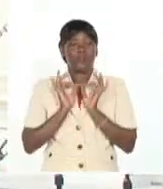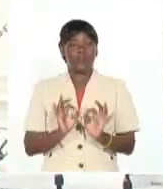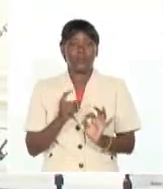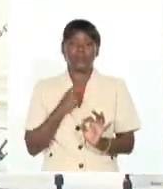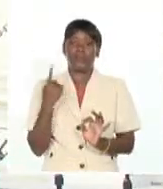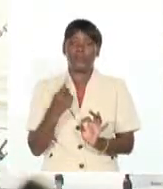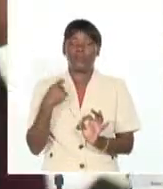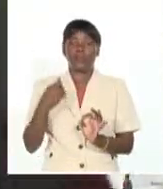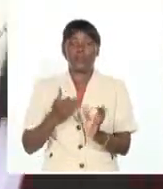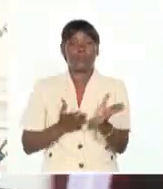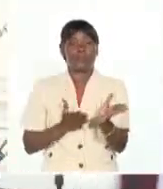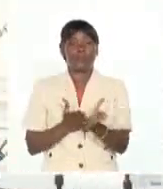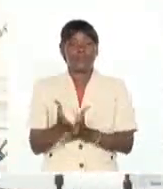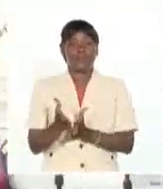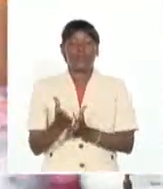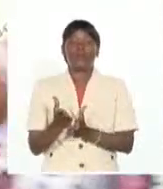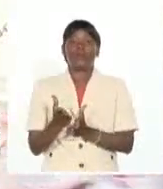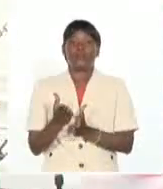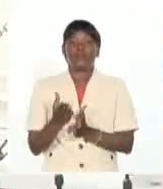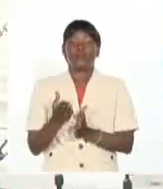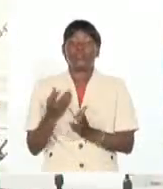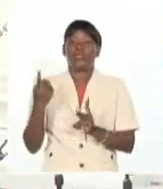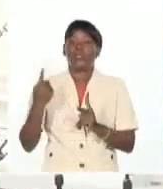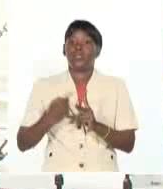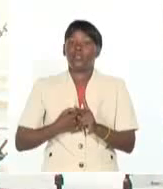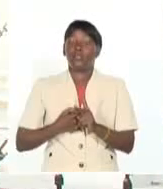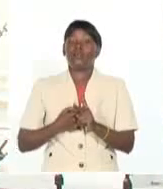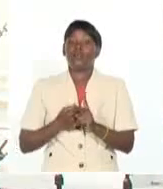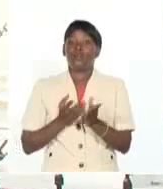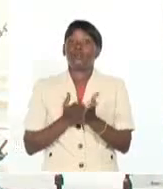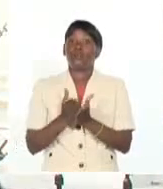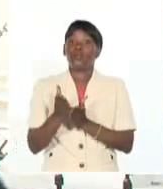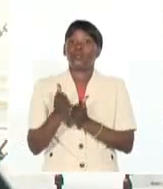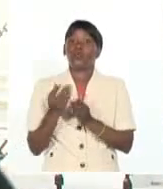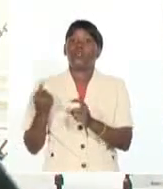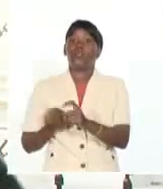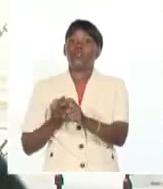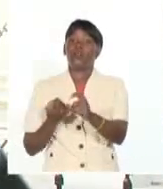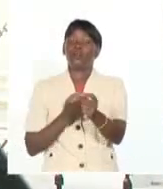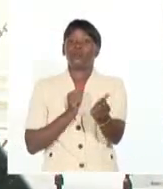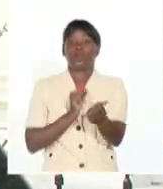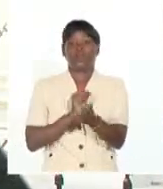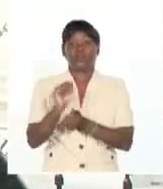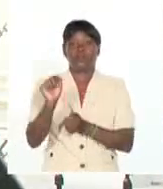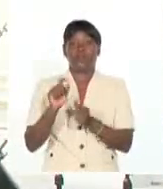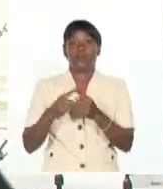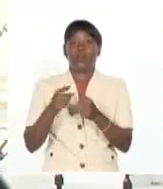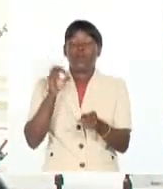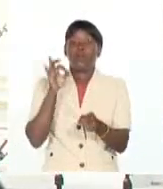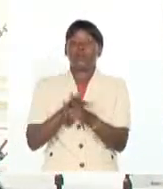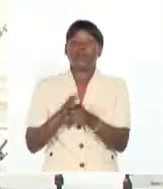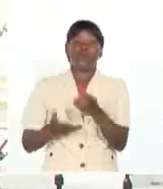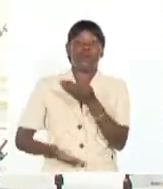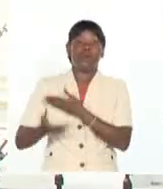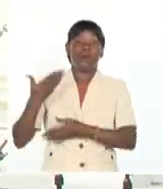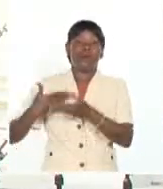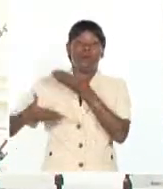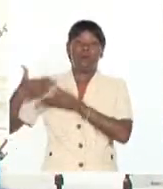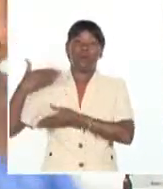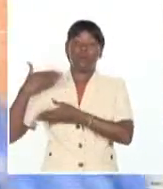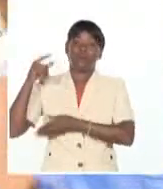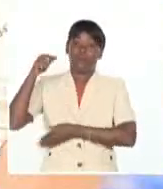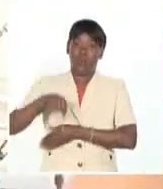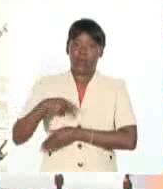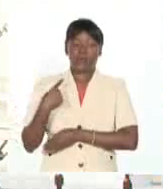partir de que el gran mérito de aquellos hombres que se levantaron el 10 de octubre, sin ellos no hubiera sido